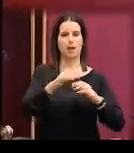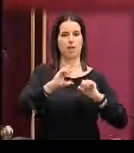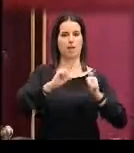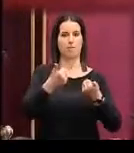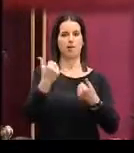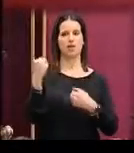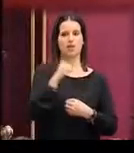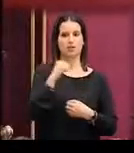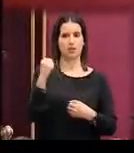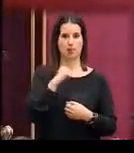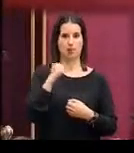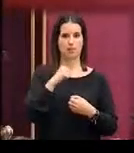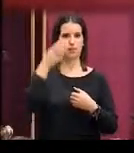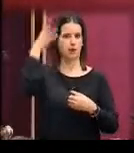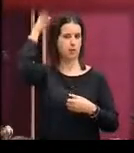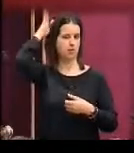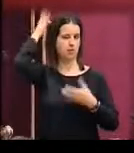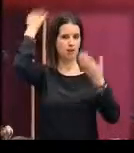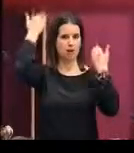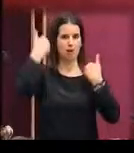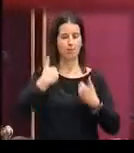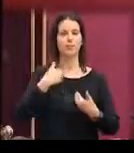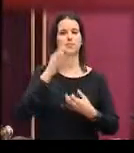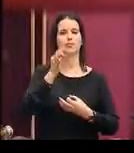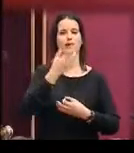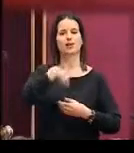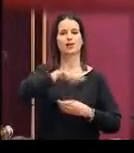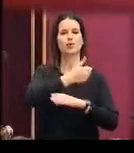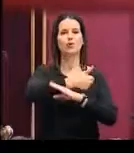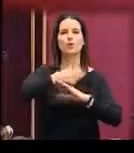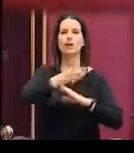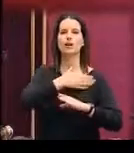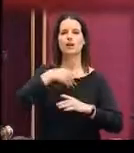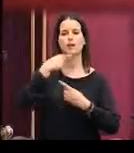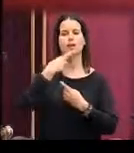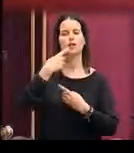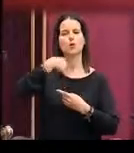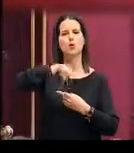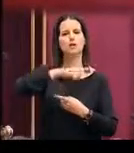la mantilla, pero sí es verdad que nosotros de Ciudadanos le queremos decir que nuestra